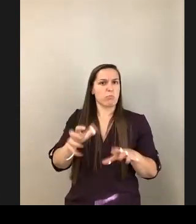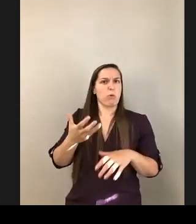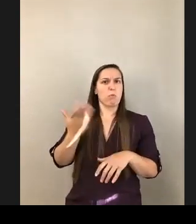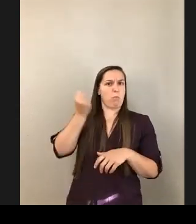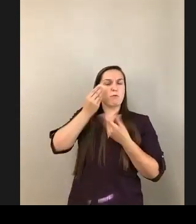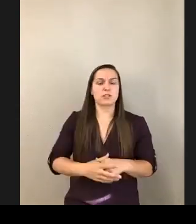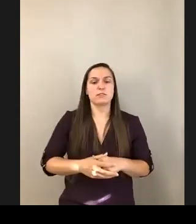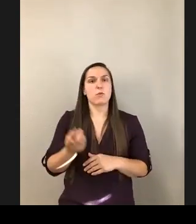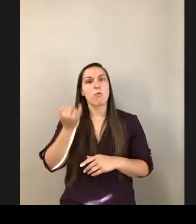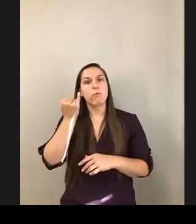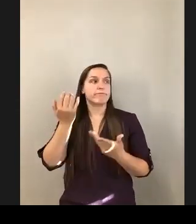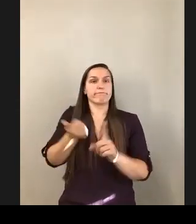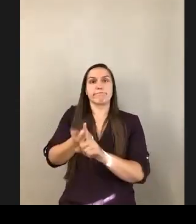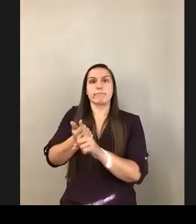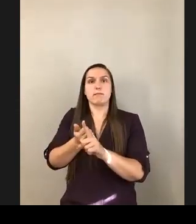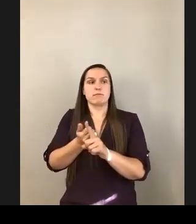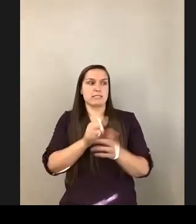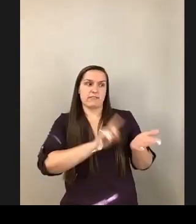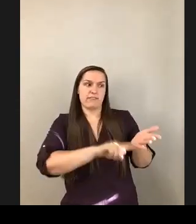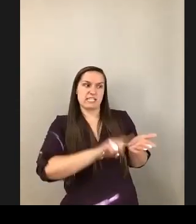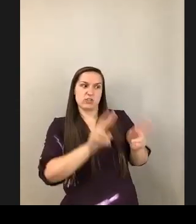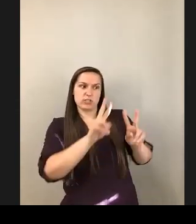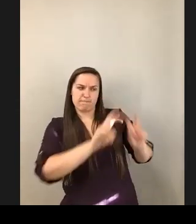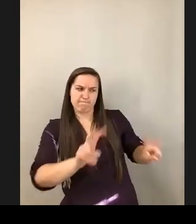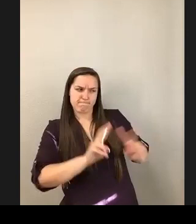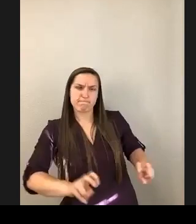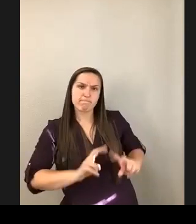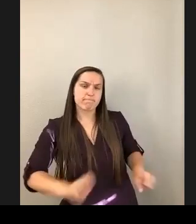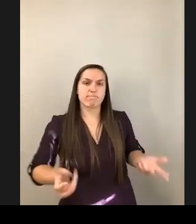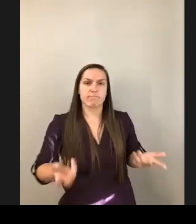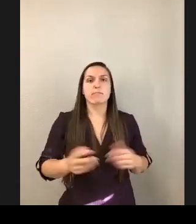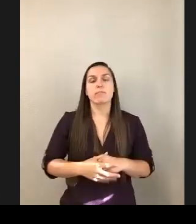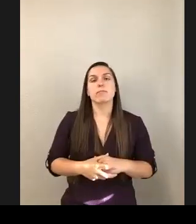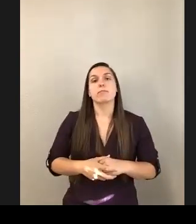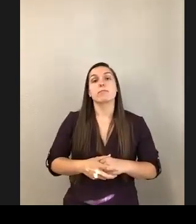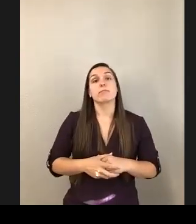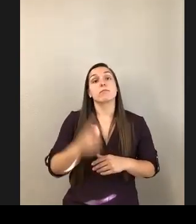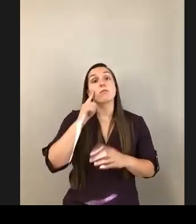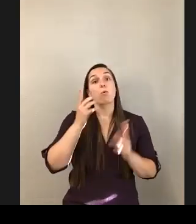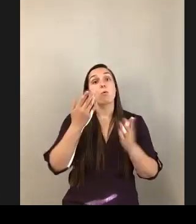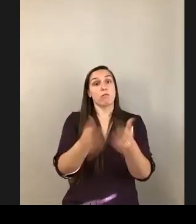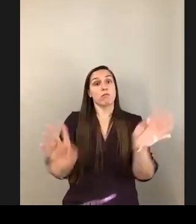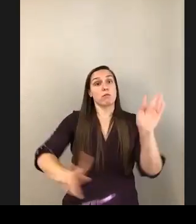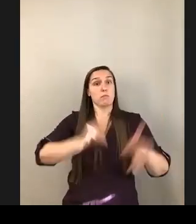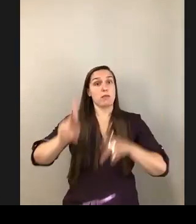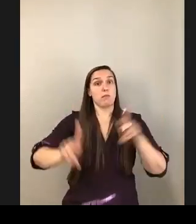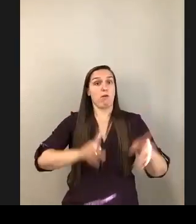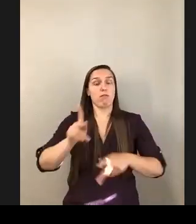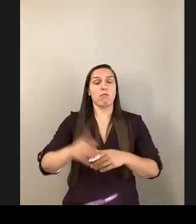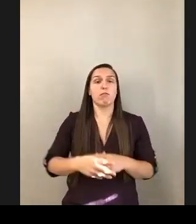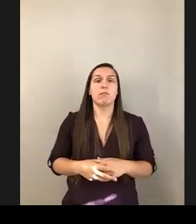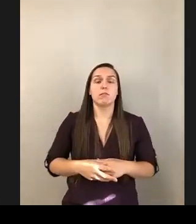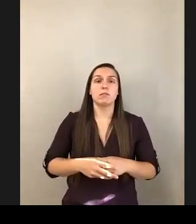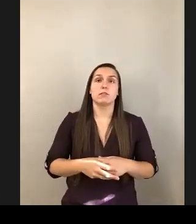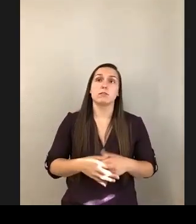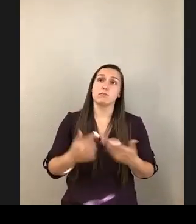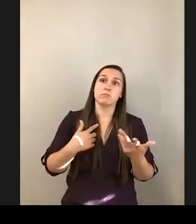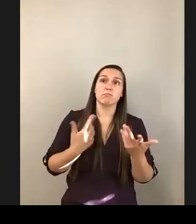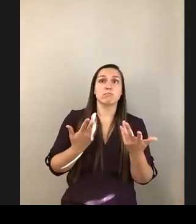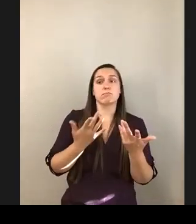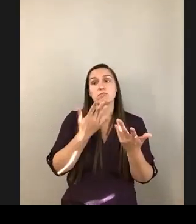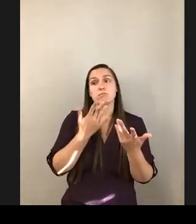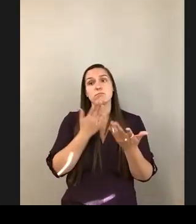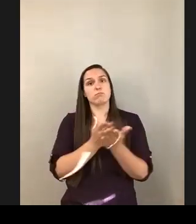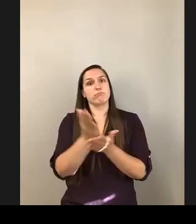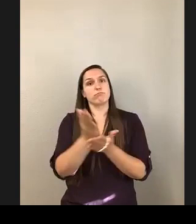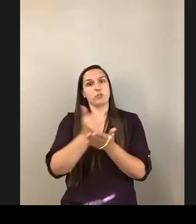en cuanto a la disciplina o evaluar la investigación. En cuanto al público, yo estoy